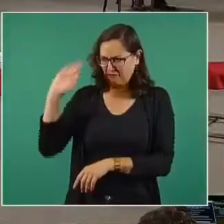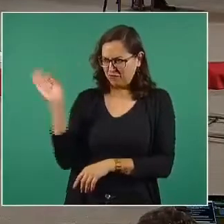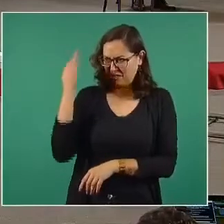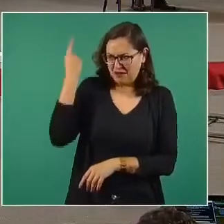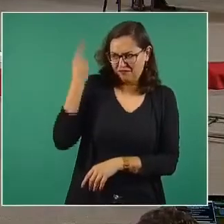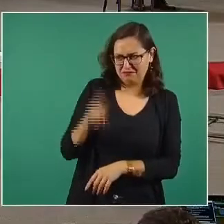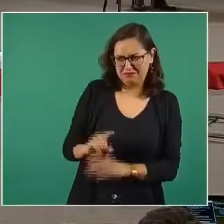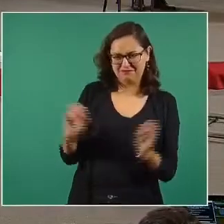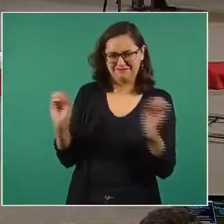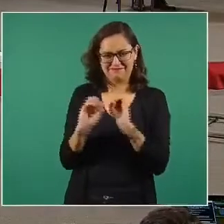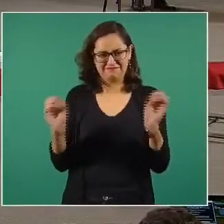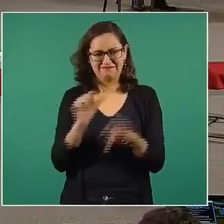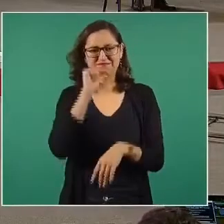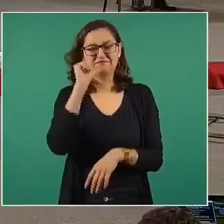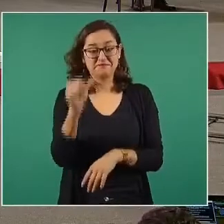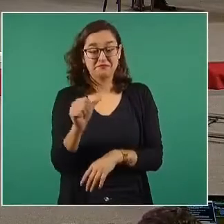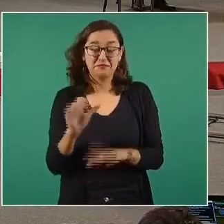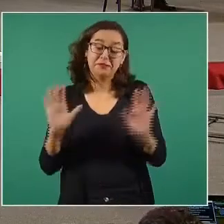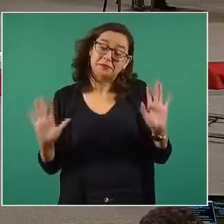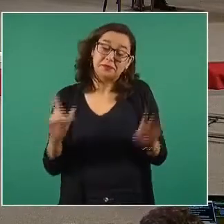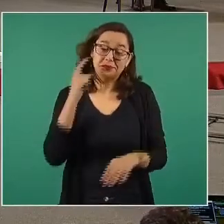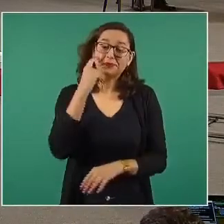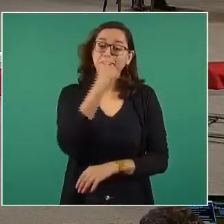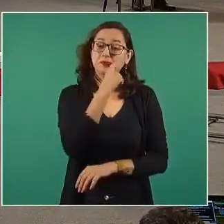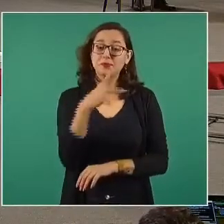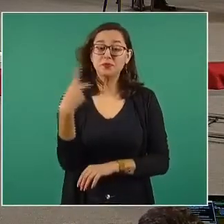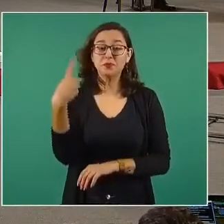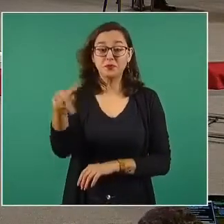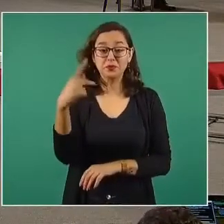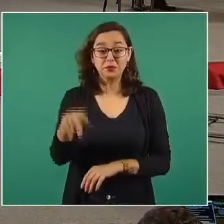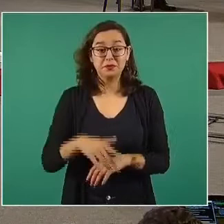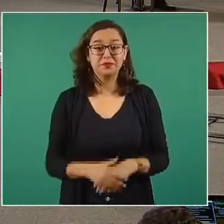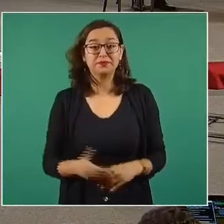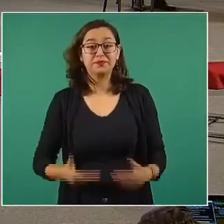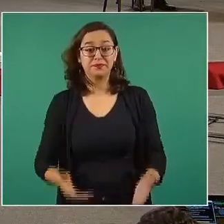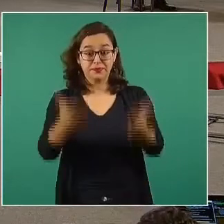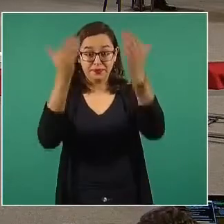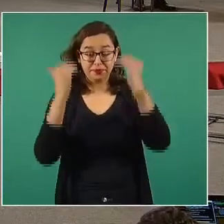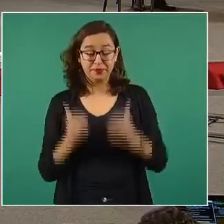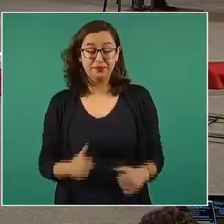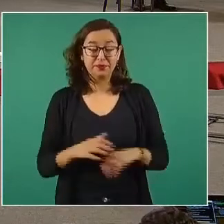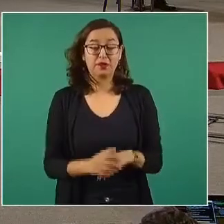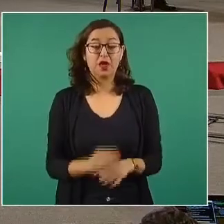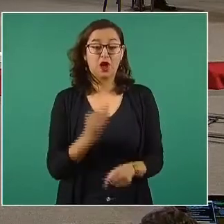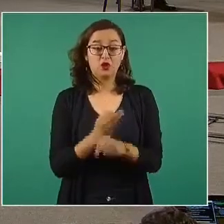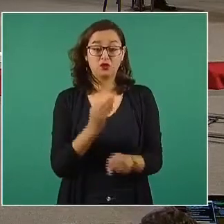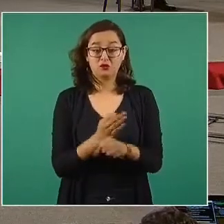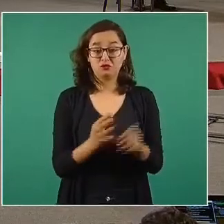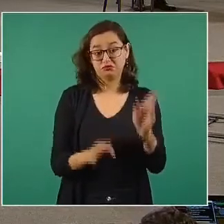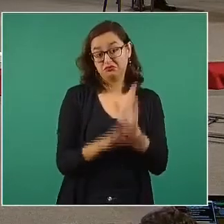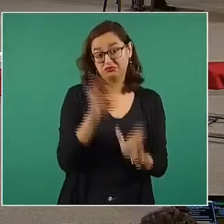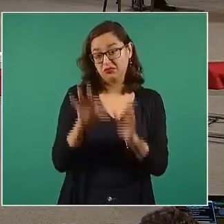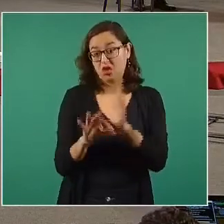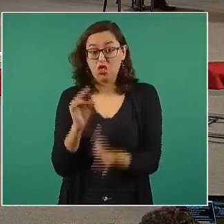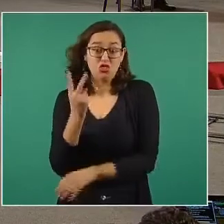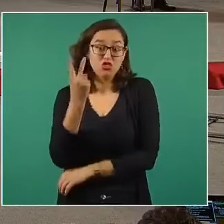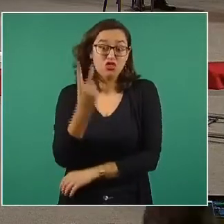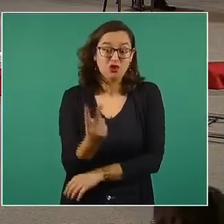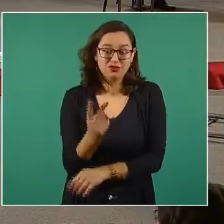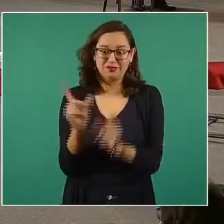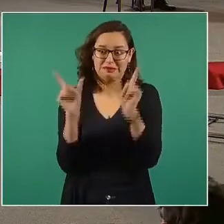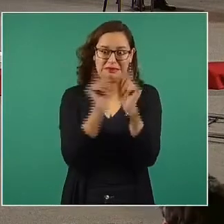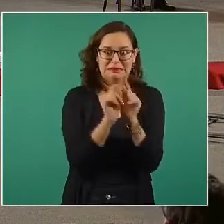a pasar a las notas. Traemos dos. Como dice el presidente, es un resumen, si no, no acabamos. La primera dice: campaña